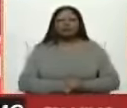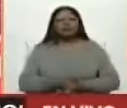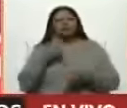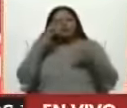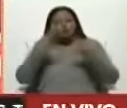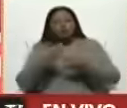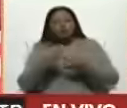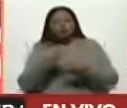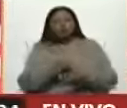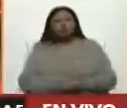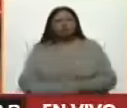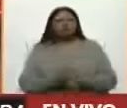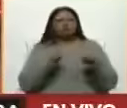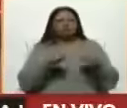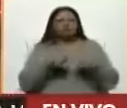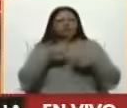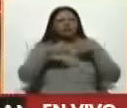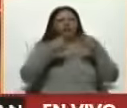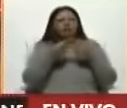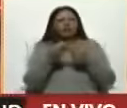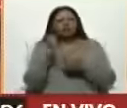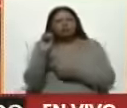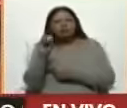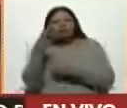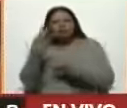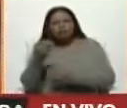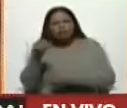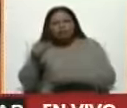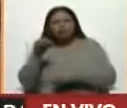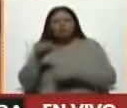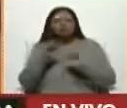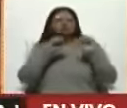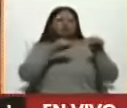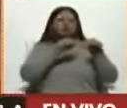¿Seguro? Está bien. Al rato volverle a llamar. ¿Seguro que votaste? Sí.